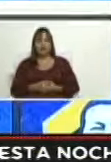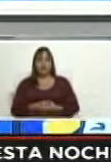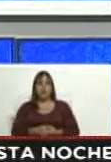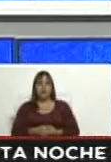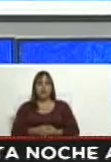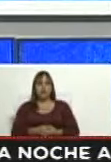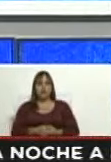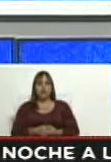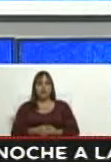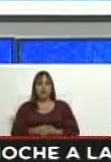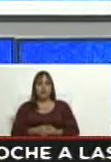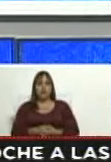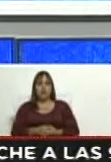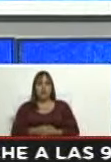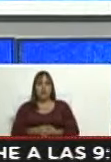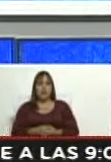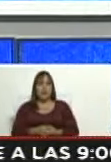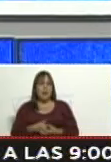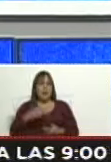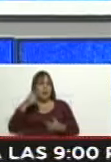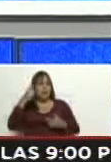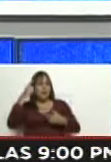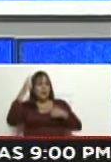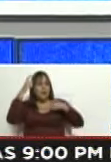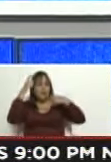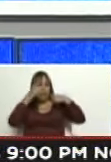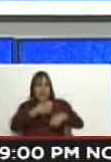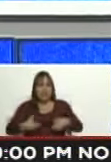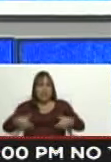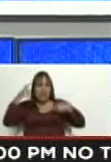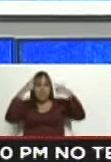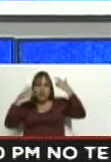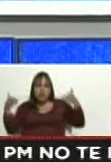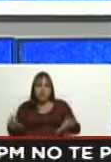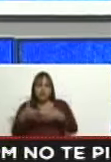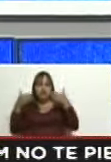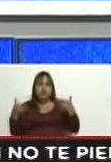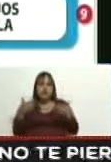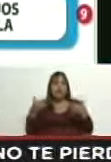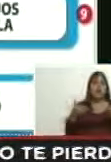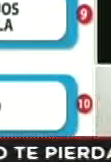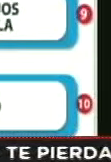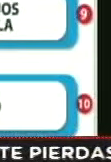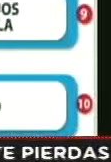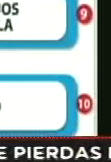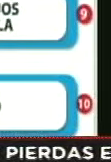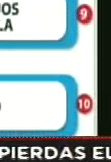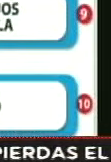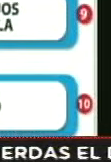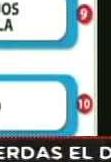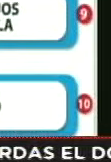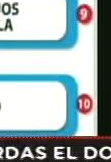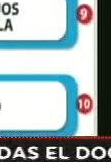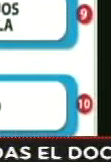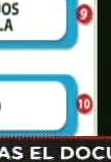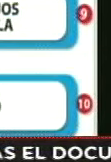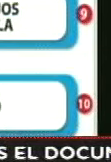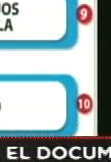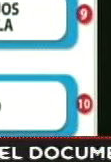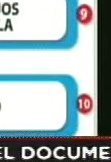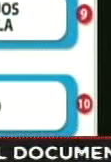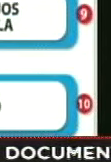repotenciar una línea que el comandante Chávez arrancó, que es la medicina preventiva, la medicina primaria,